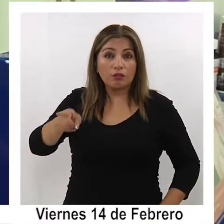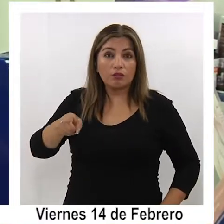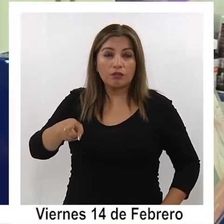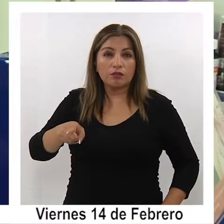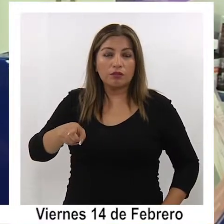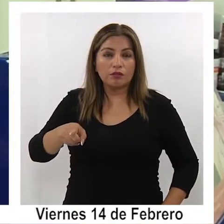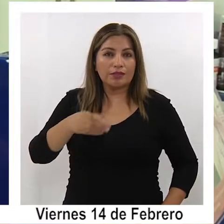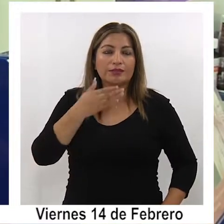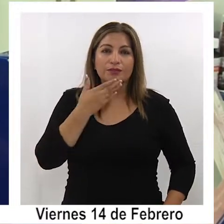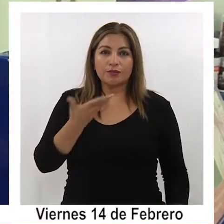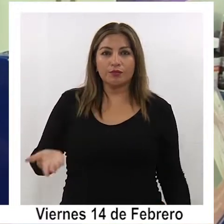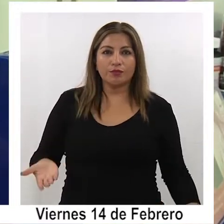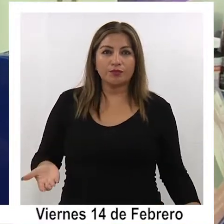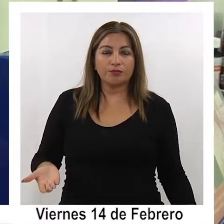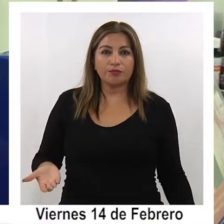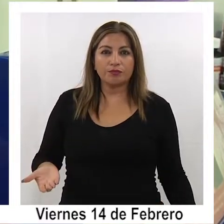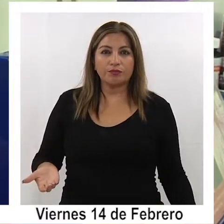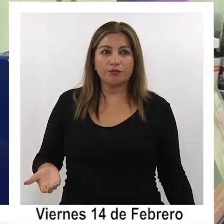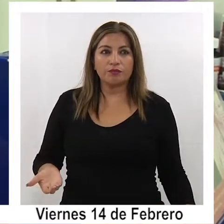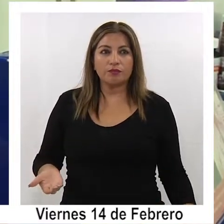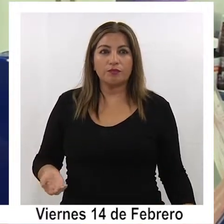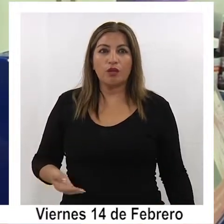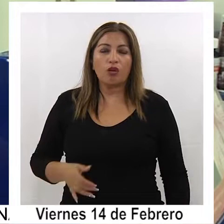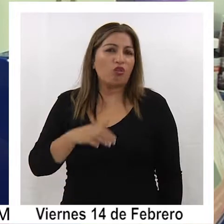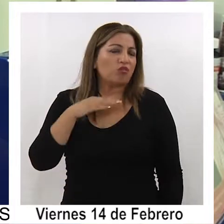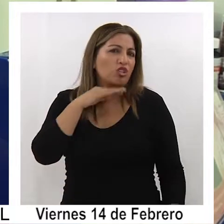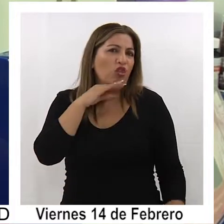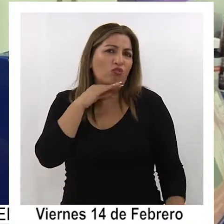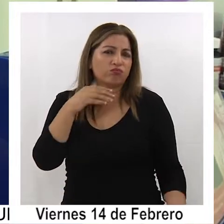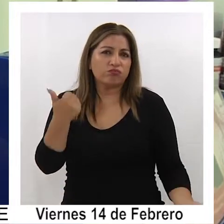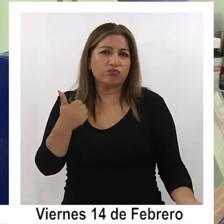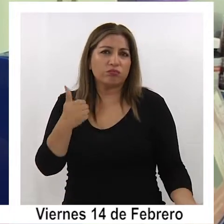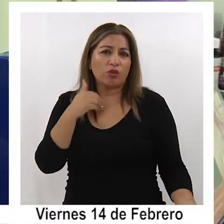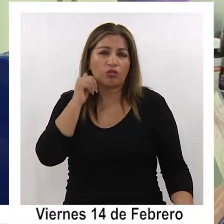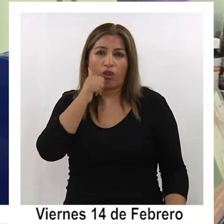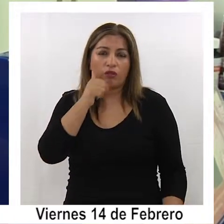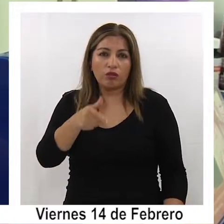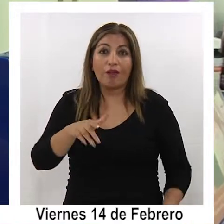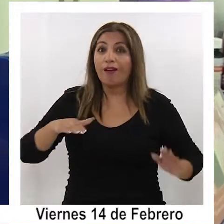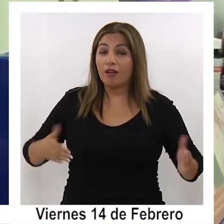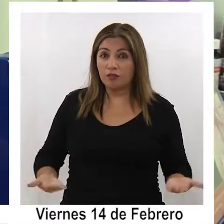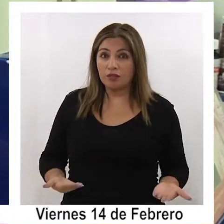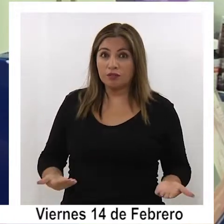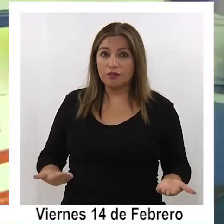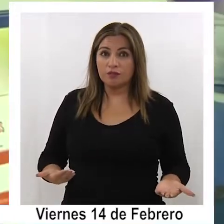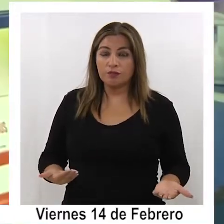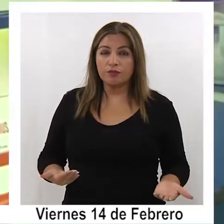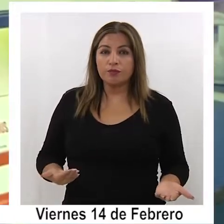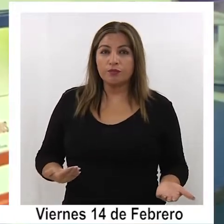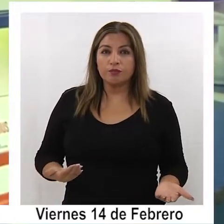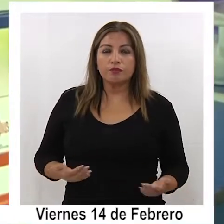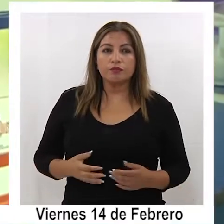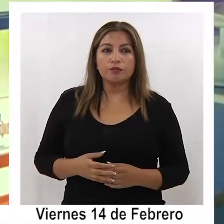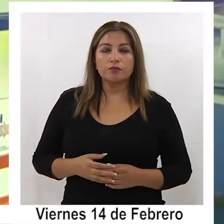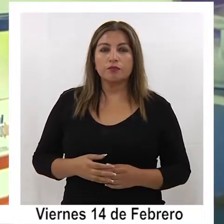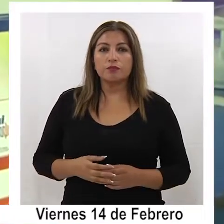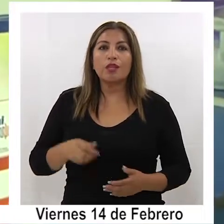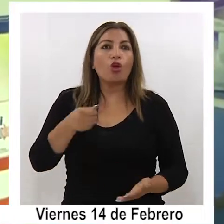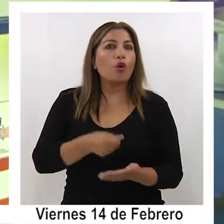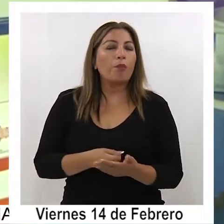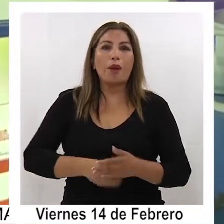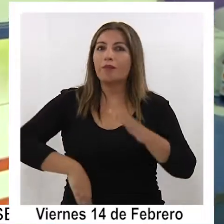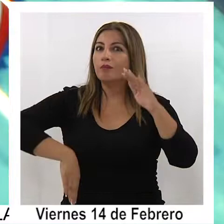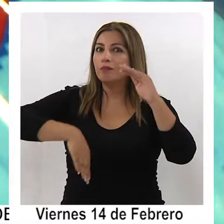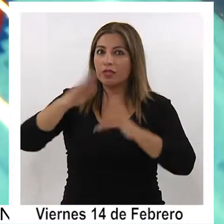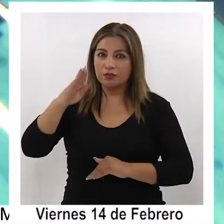pero más que nada como lo que se usa a diario la gente. En estos momentos sí se ha visto una compra